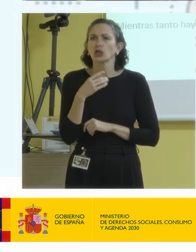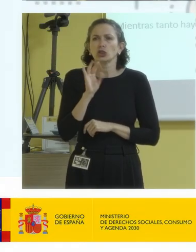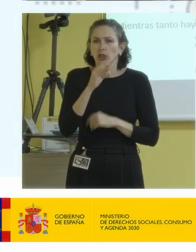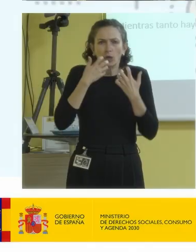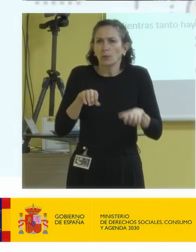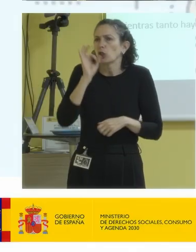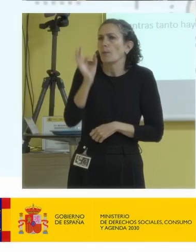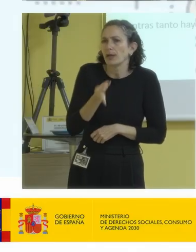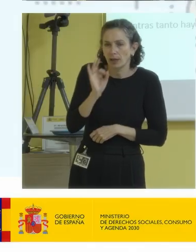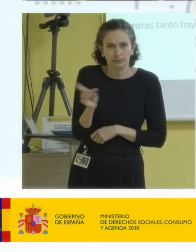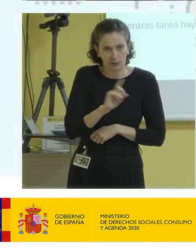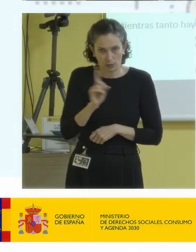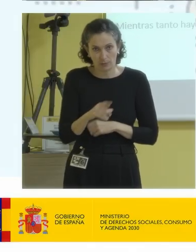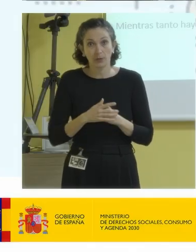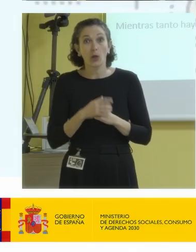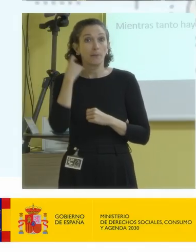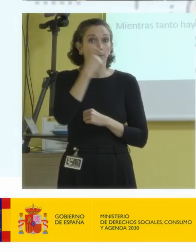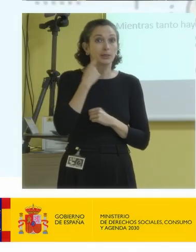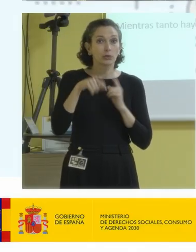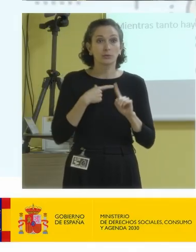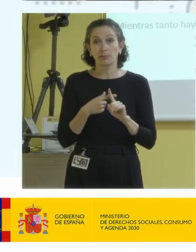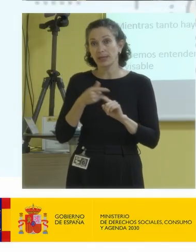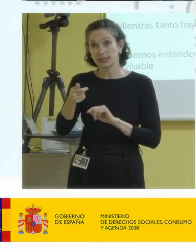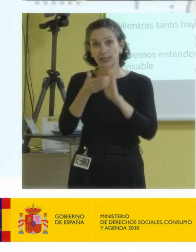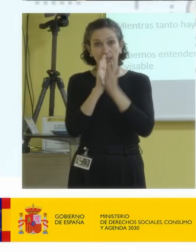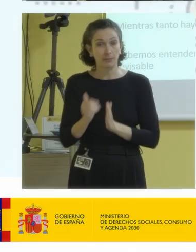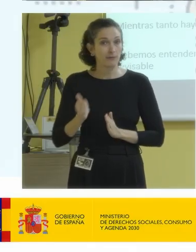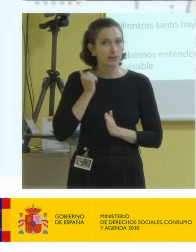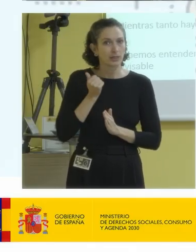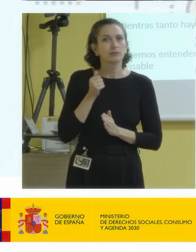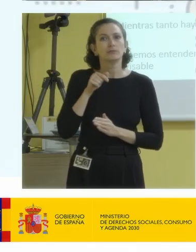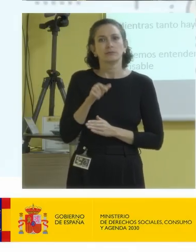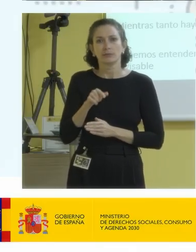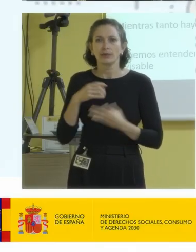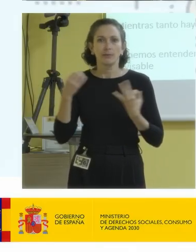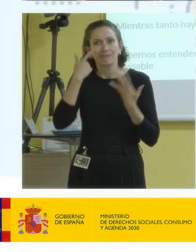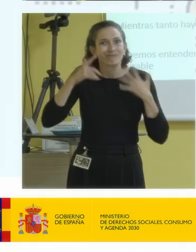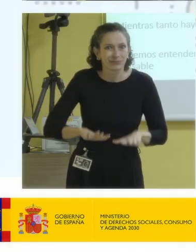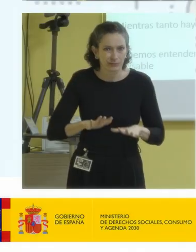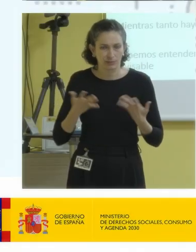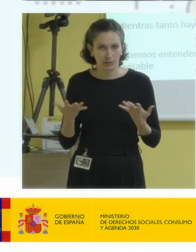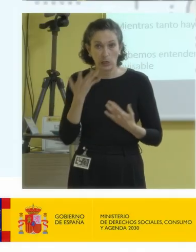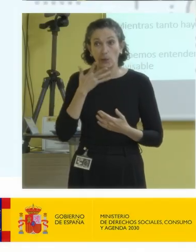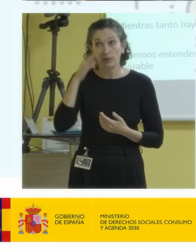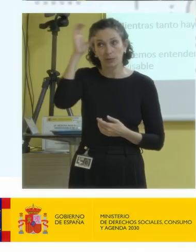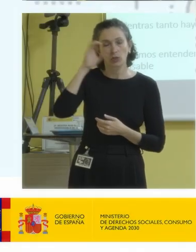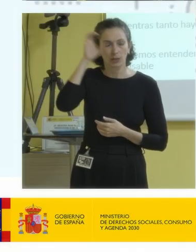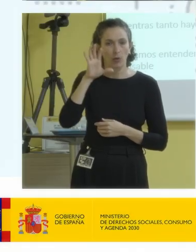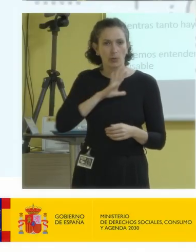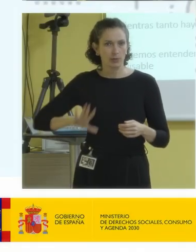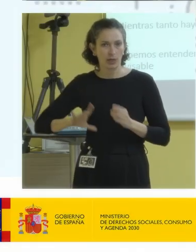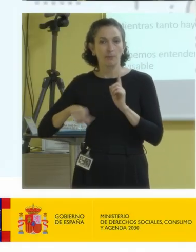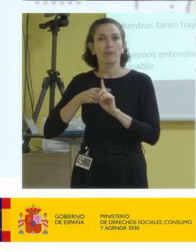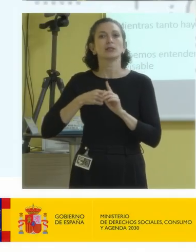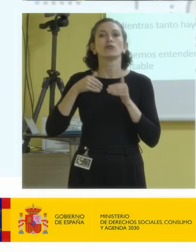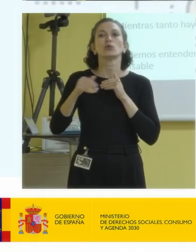tanto, hay mitos y pseudoterapias que tenemos que desenmascarar y que tenemos que entender que el conocimiento científico es provisional y